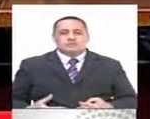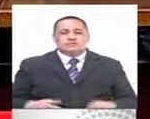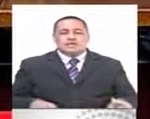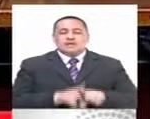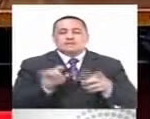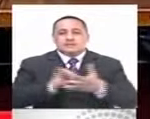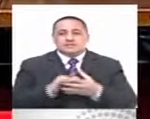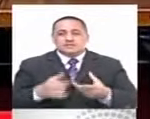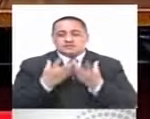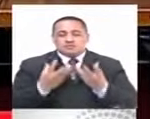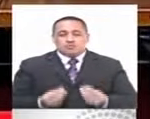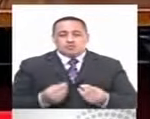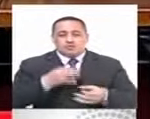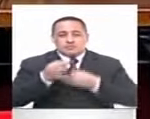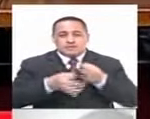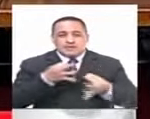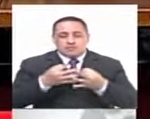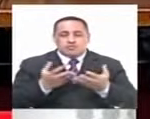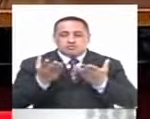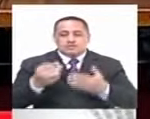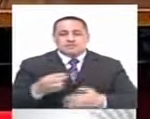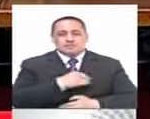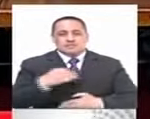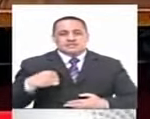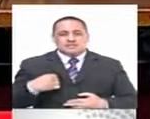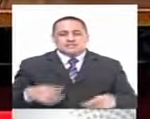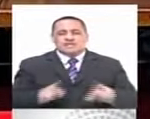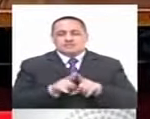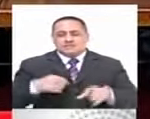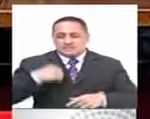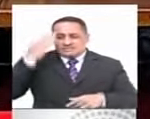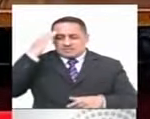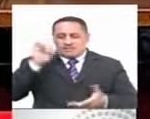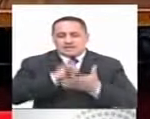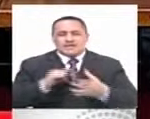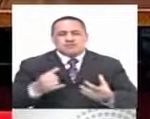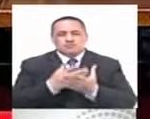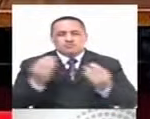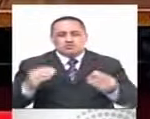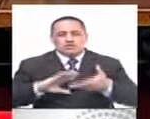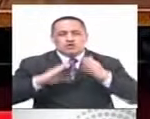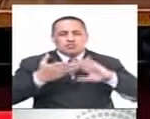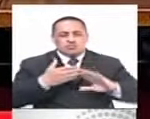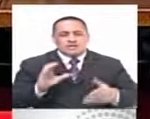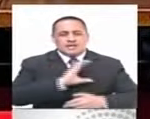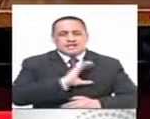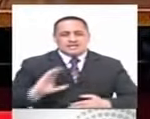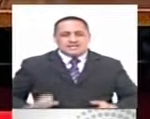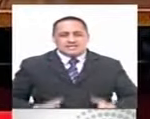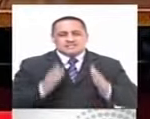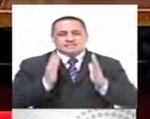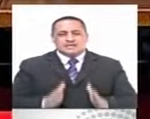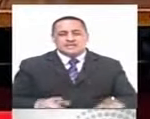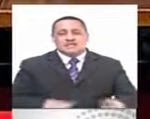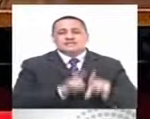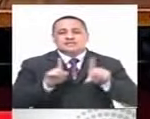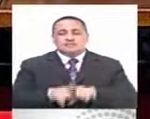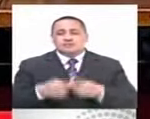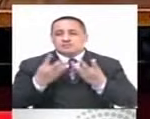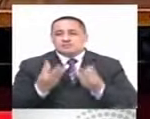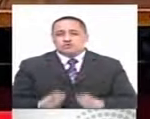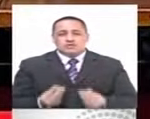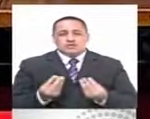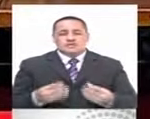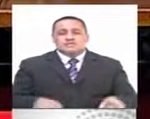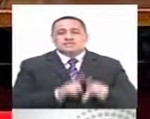de minorías hablamos, señora Premier, sepa ustedes que las comunidades cristianas también son minorías.